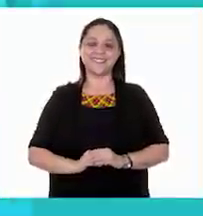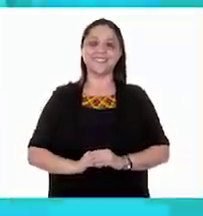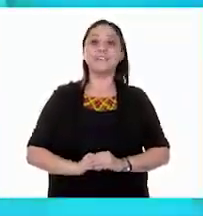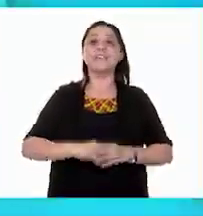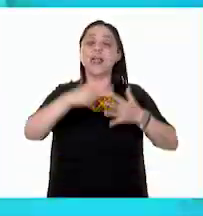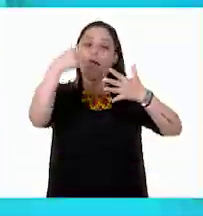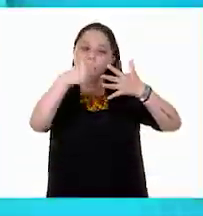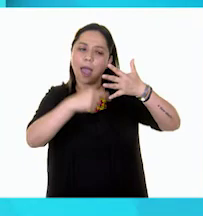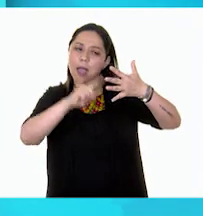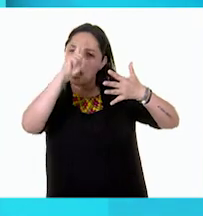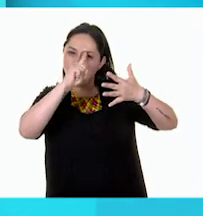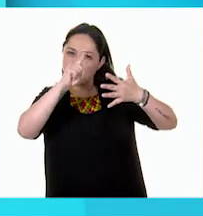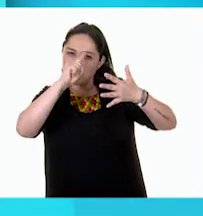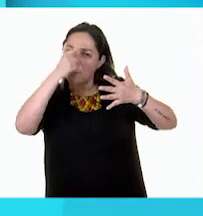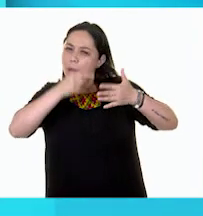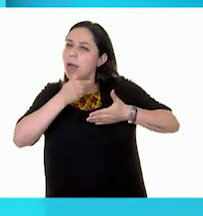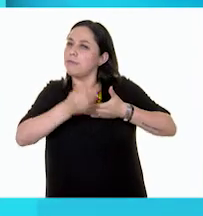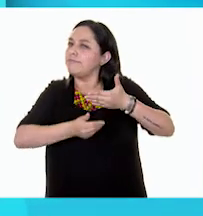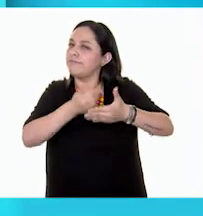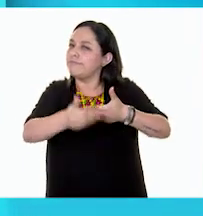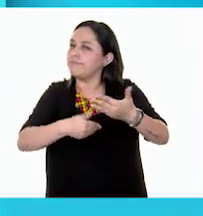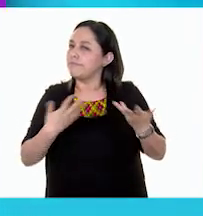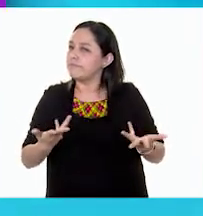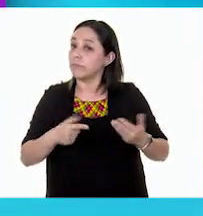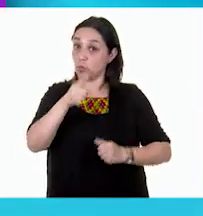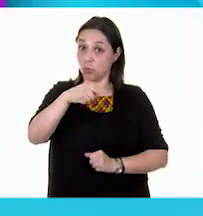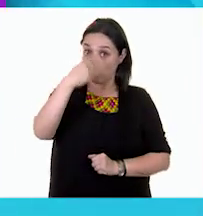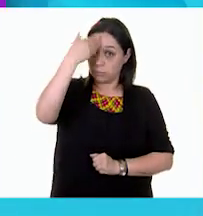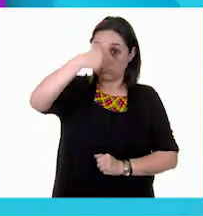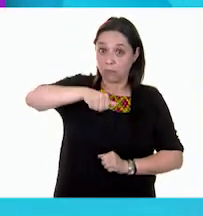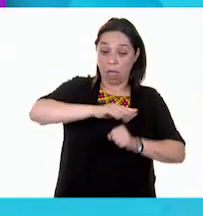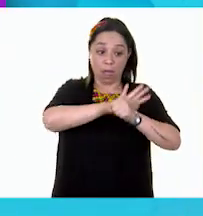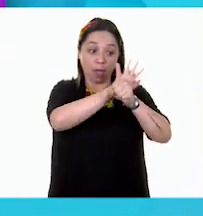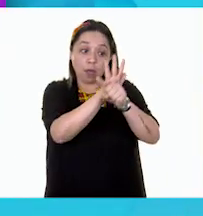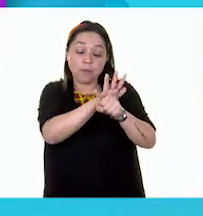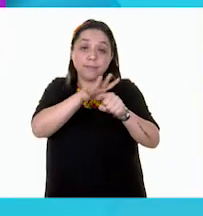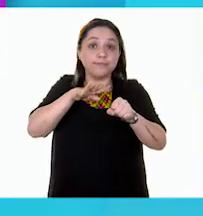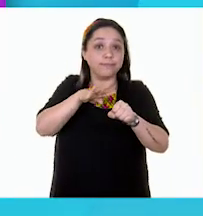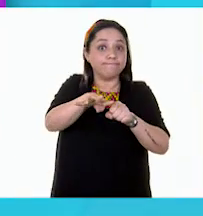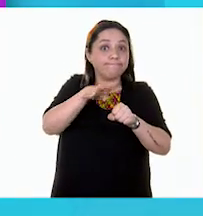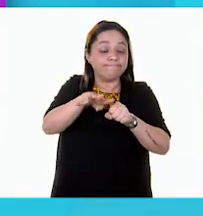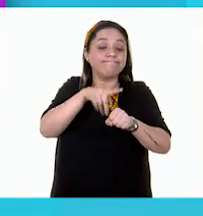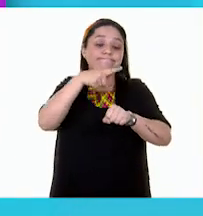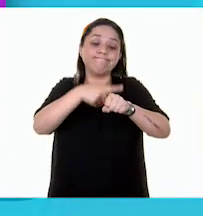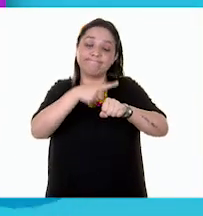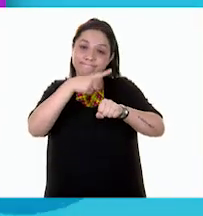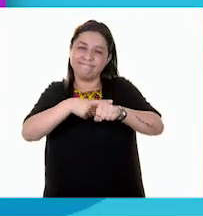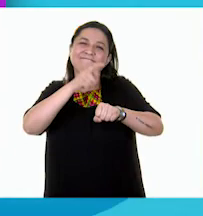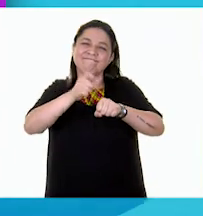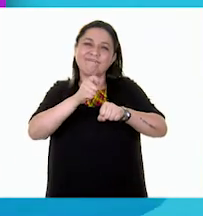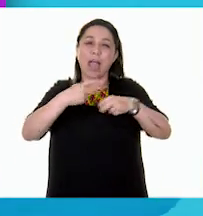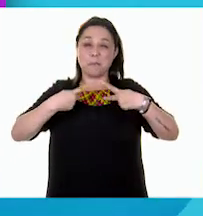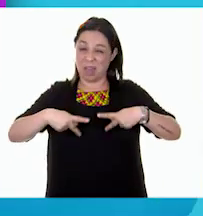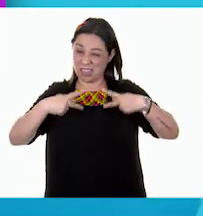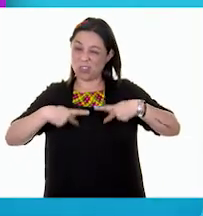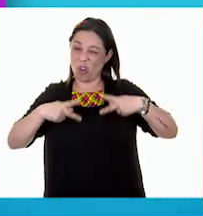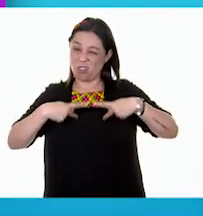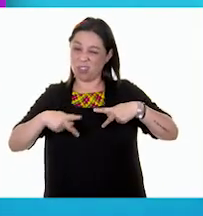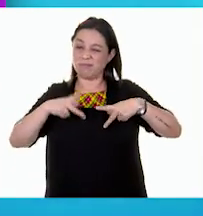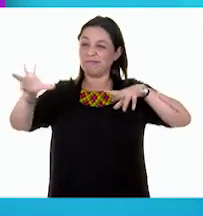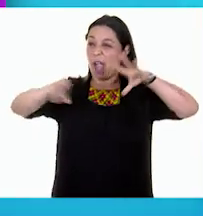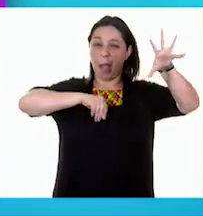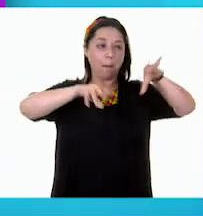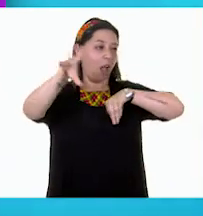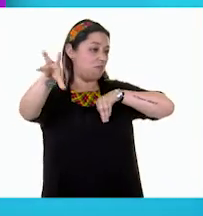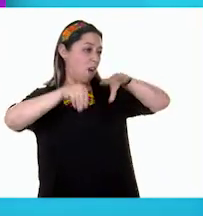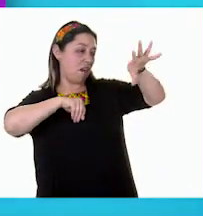Buenas prácticas para seguir adelante. Como todos sabemos, la COVID-19 es una enfermedad que se contagia muy fácilmente entre las